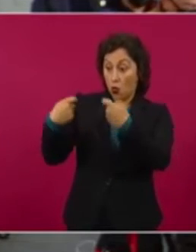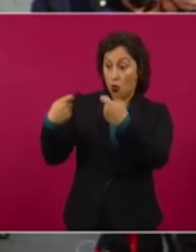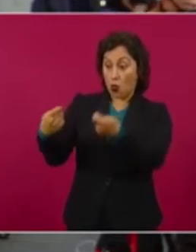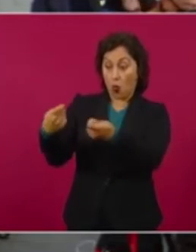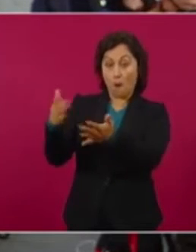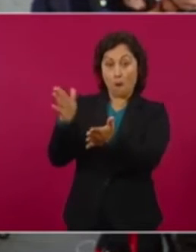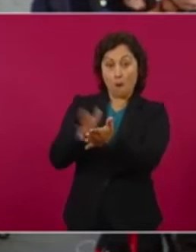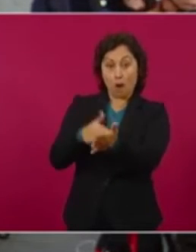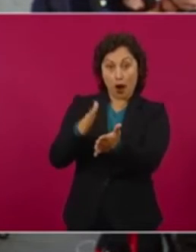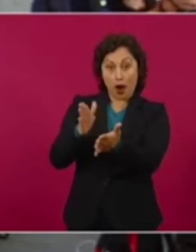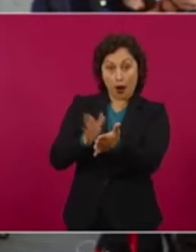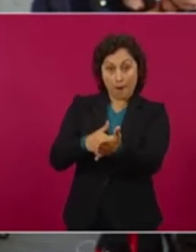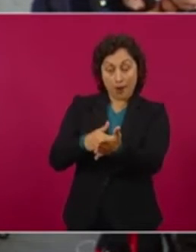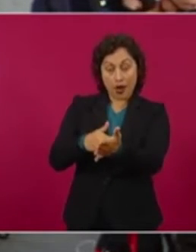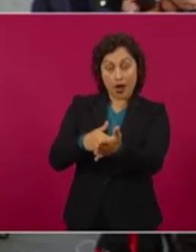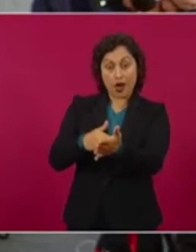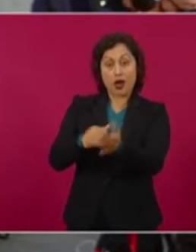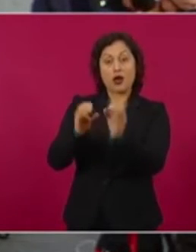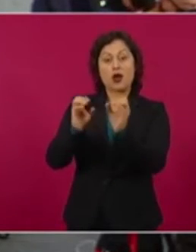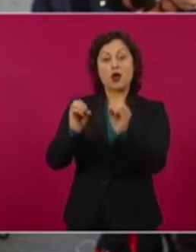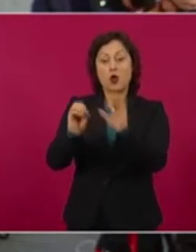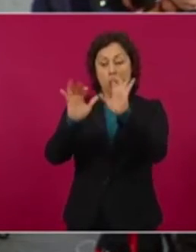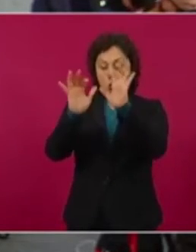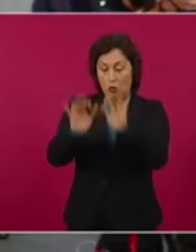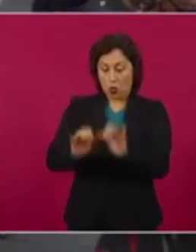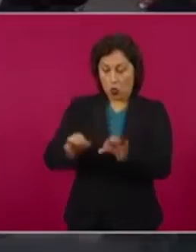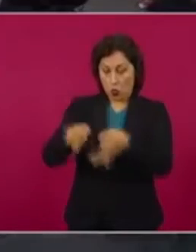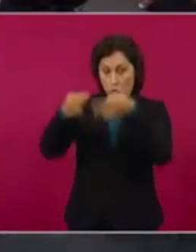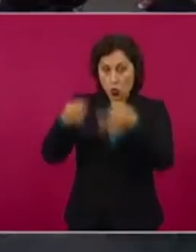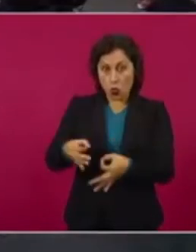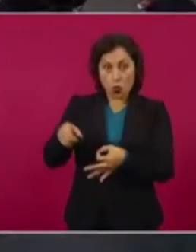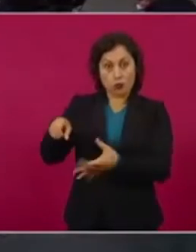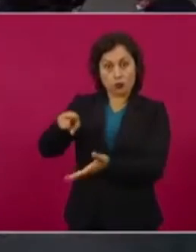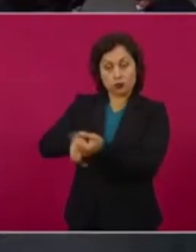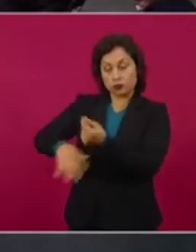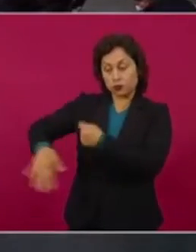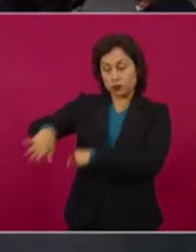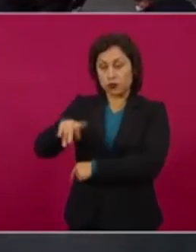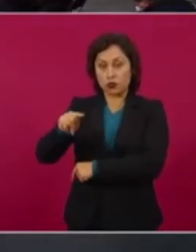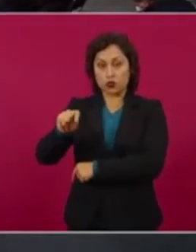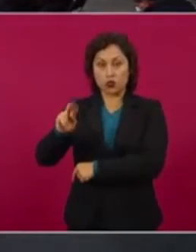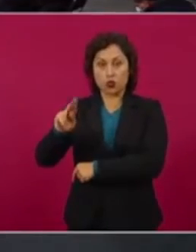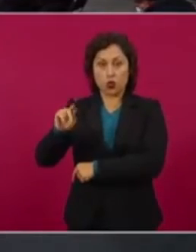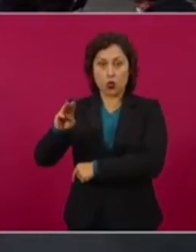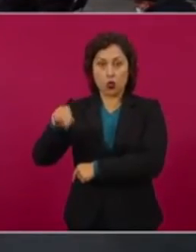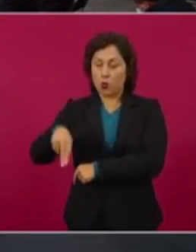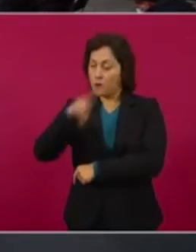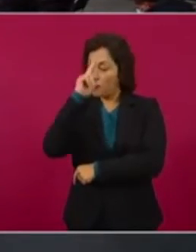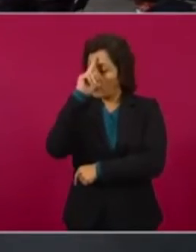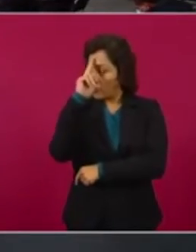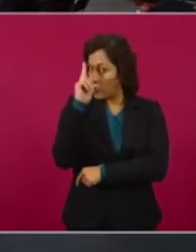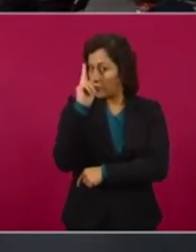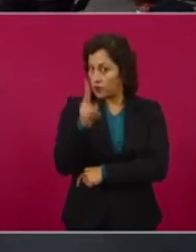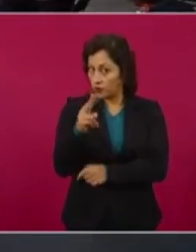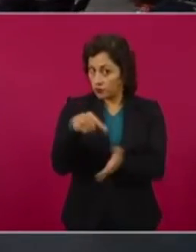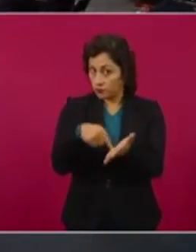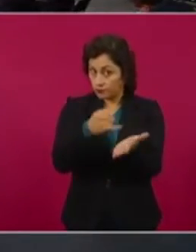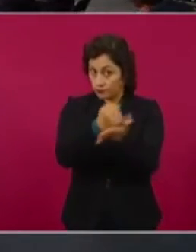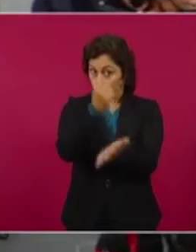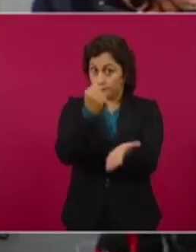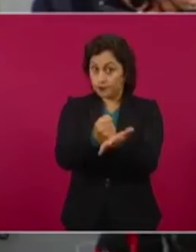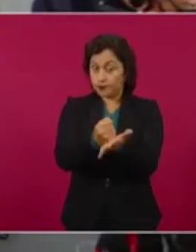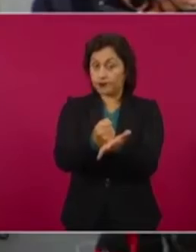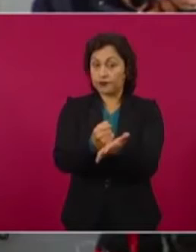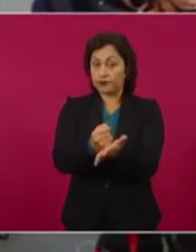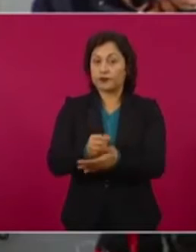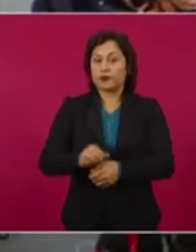ni títulos en cierta zona de Tulum, un pedazo, una fracción de ahí. Bueno, a pesar de